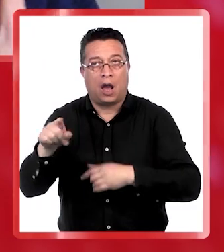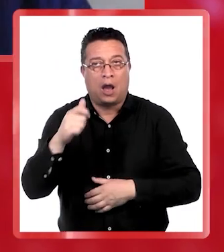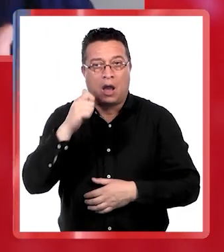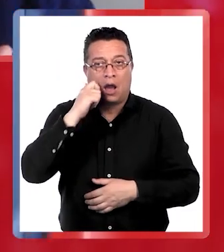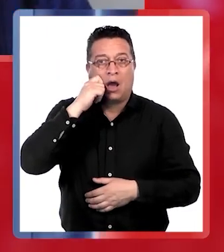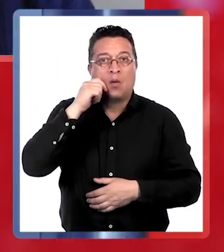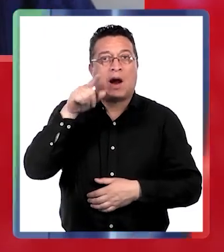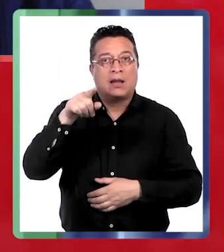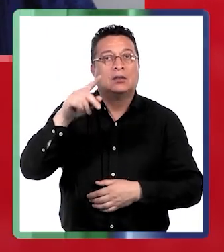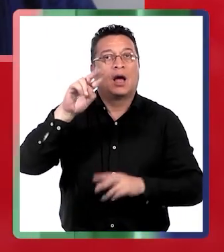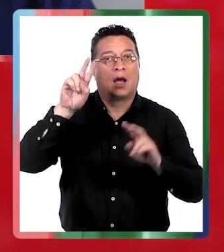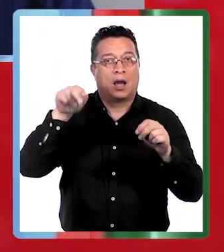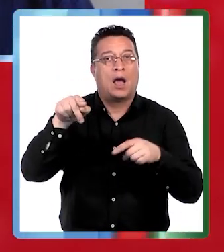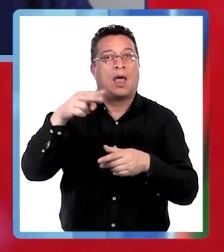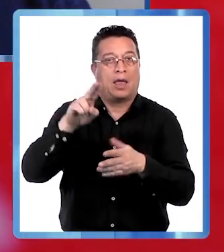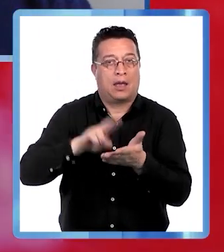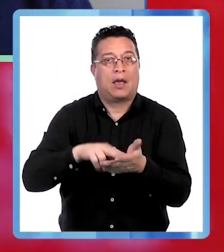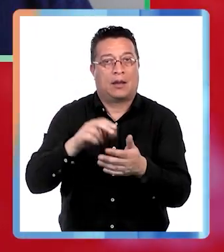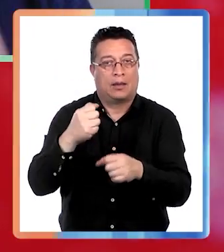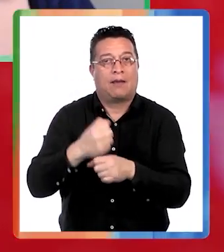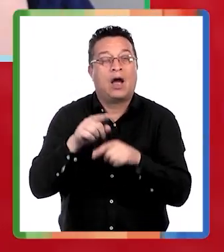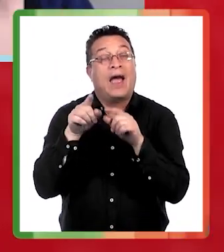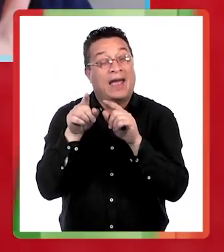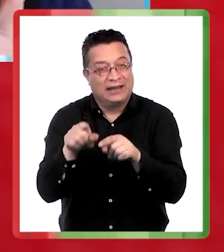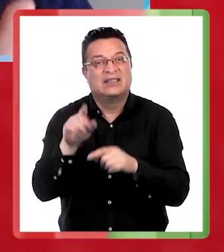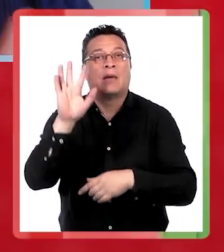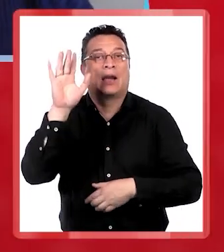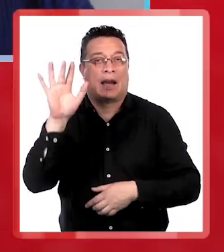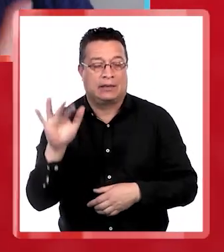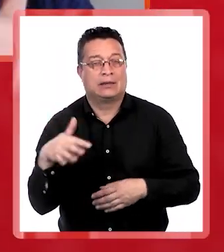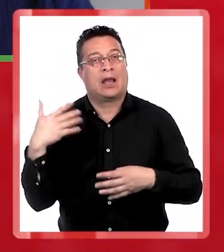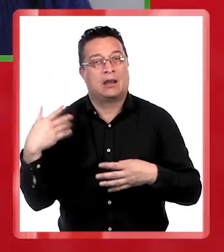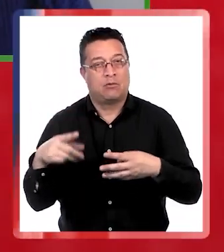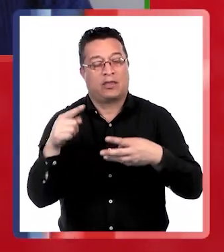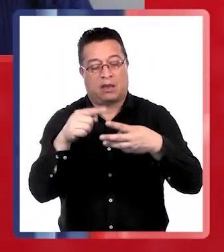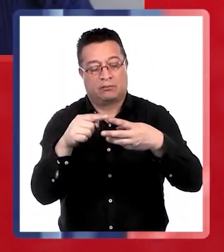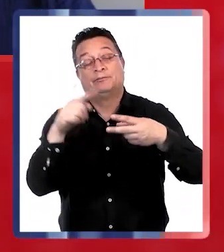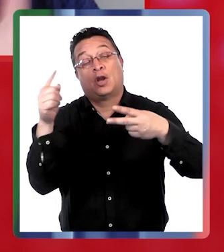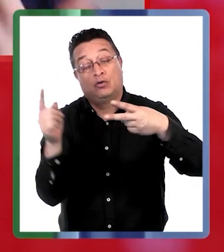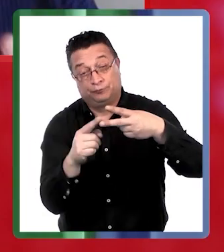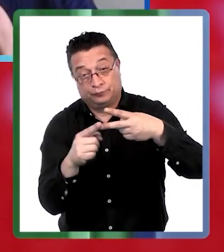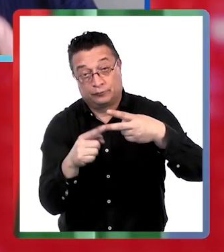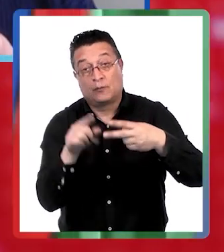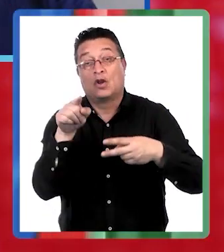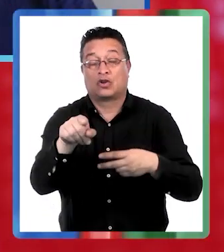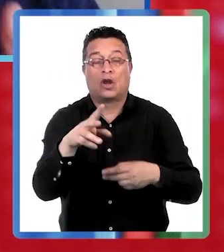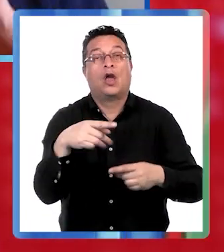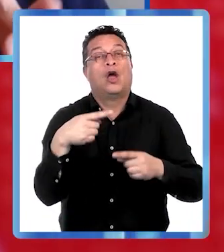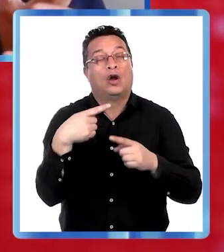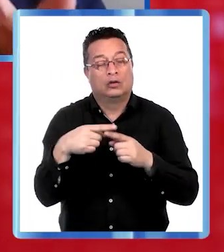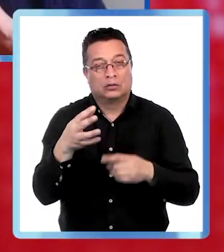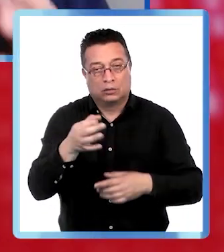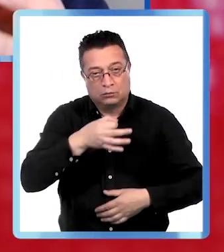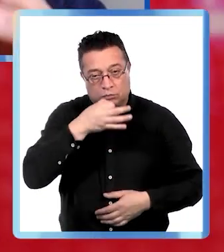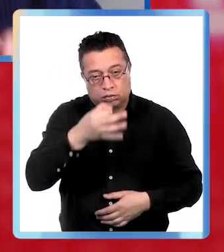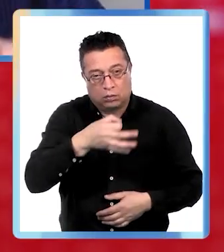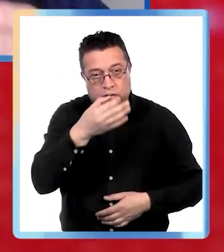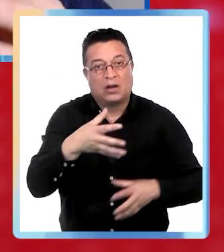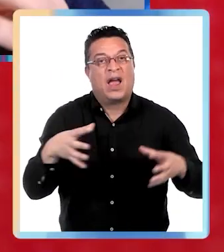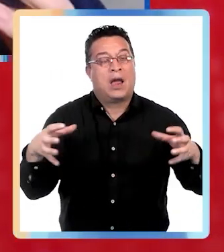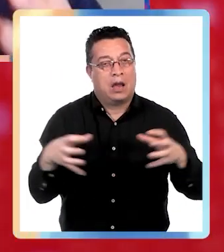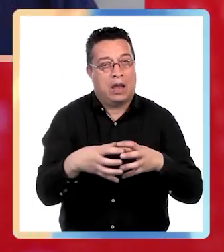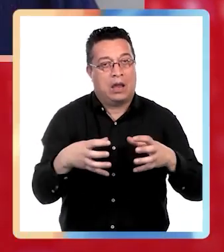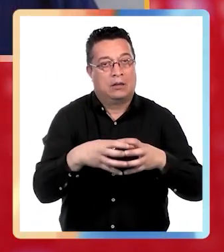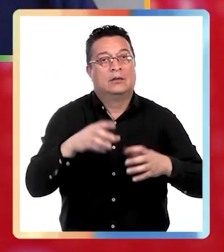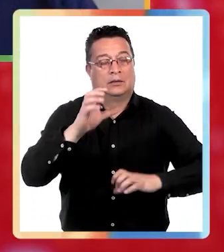porque humanizan este trabajo. Esa es una de las características importantes. La segunda es que haya una